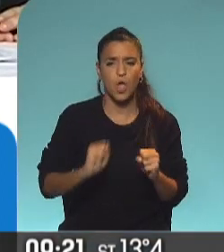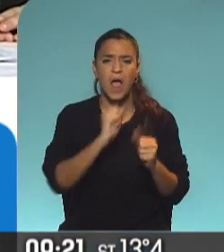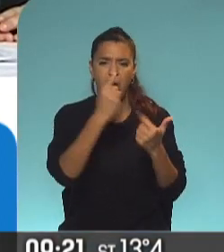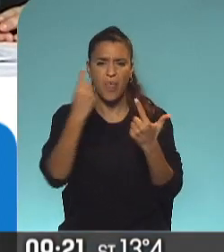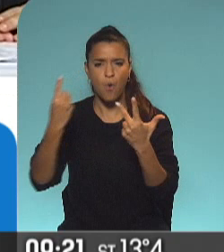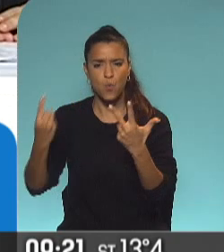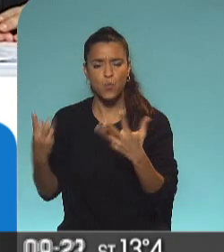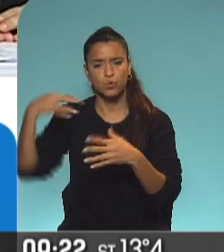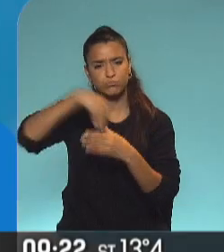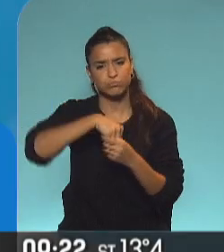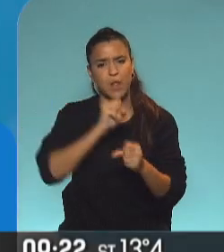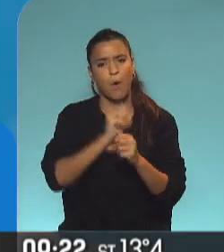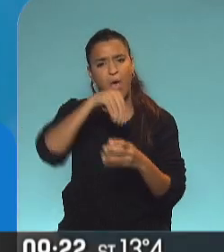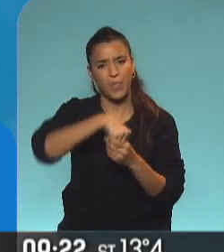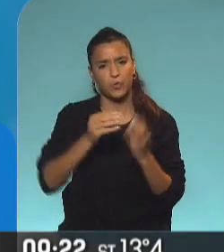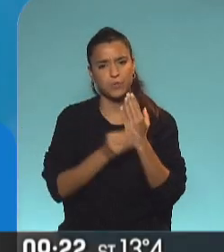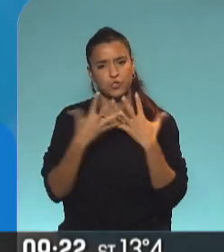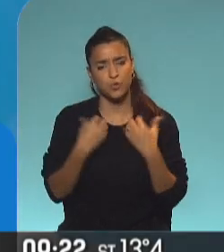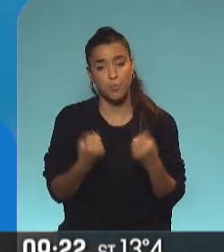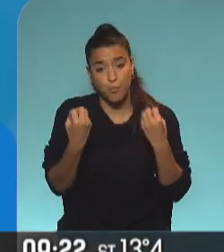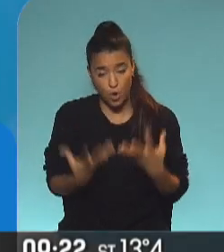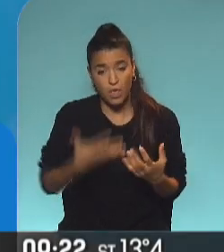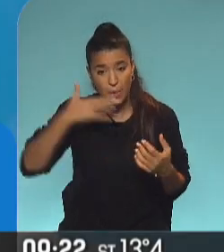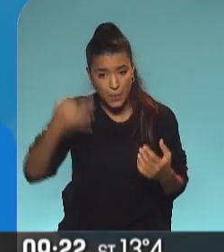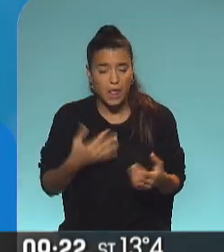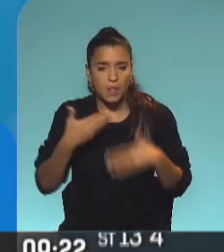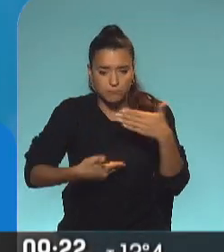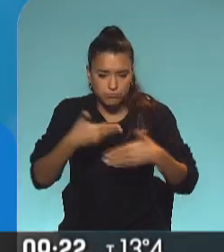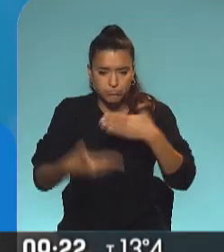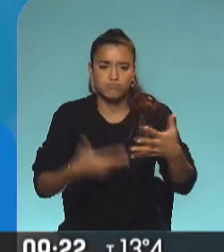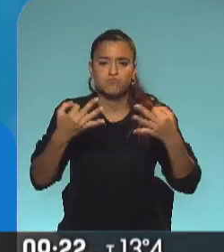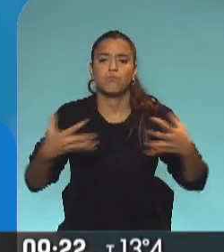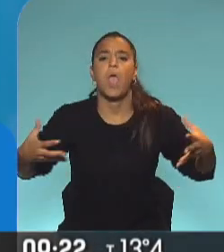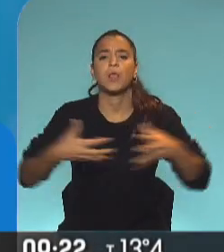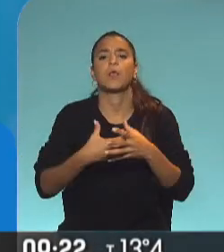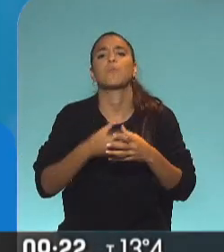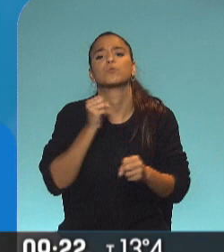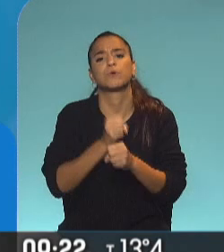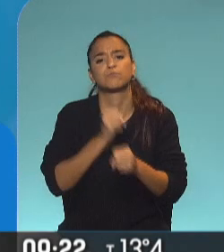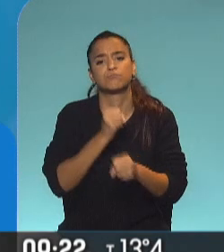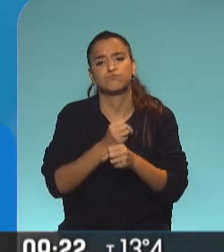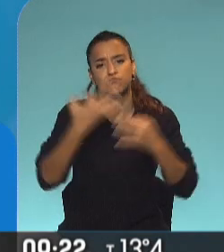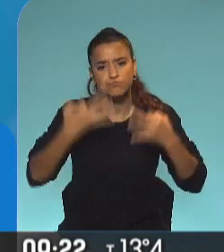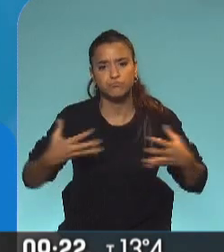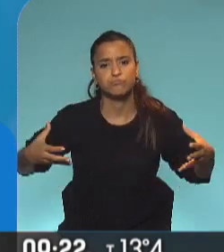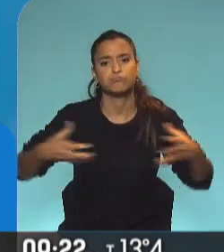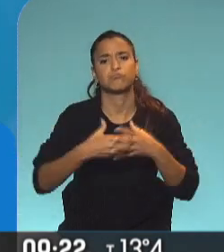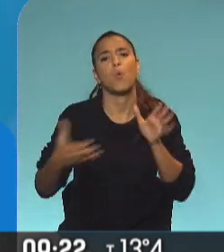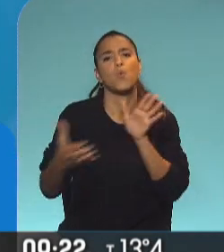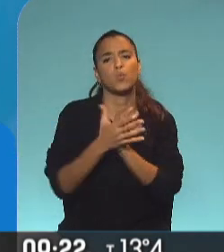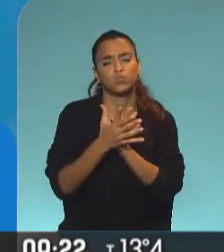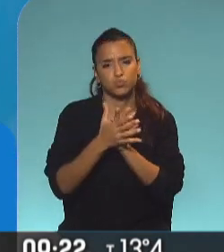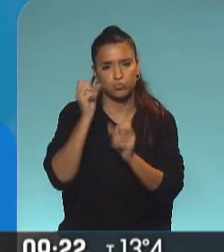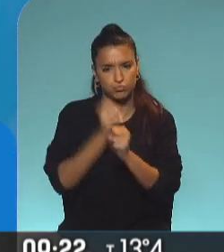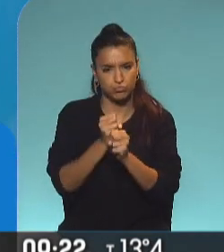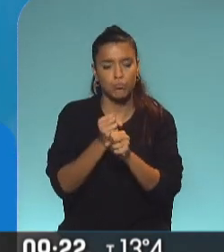uno de sus integrantes, porque ha sido y sigue siendo un equipo de trabajo absolutamente mancomunado